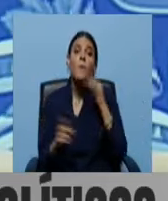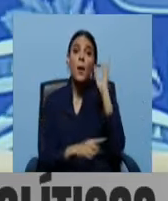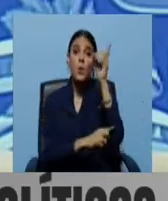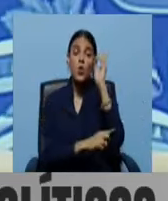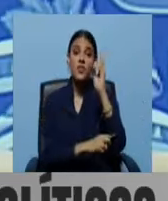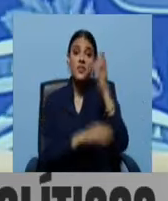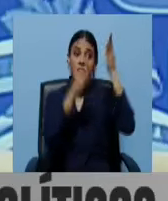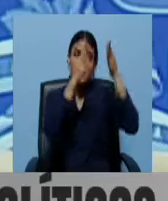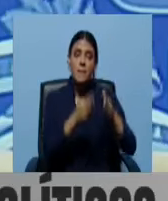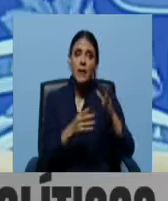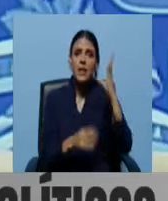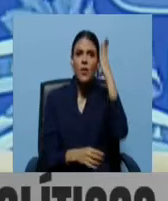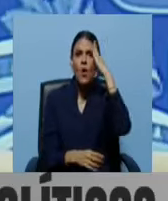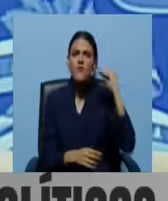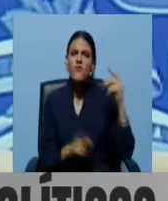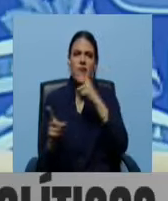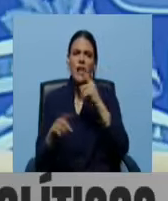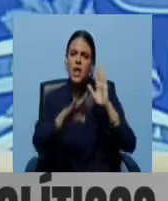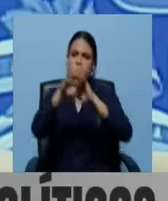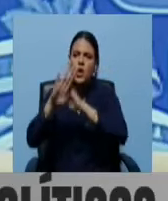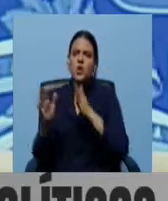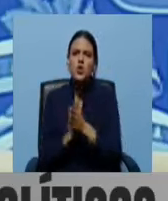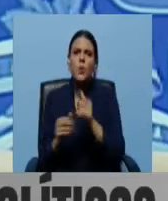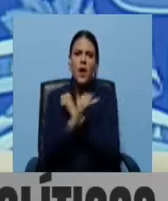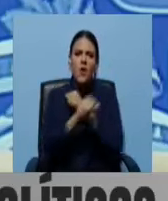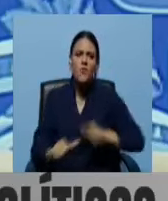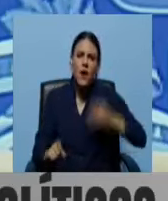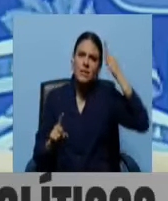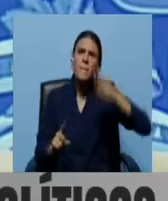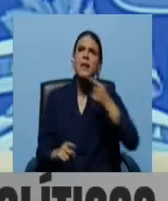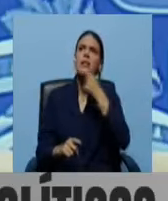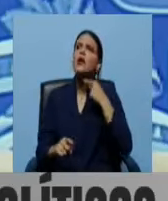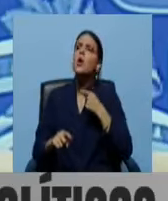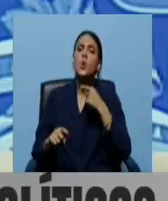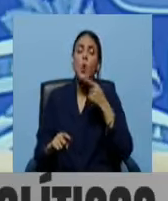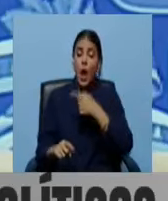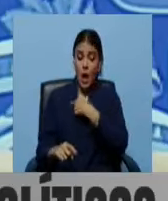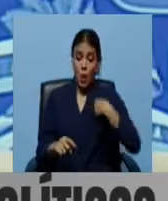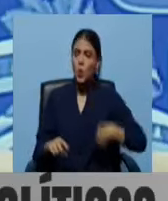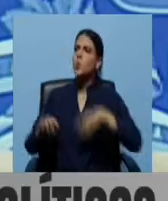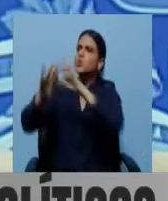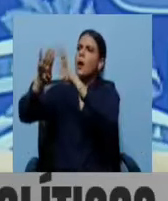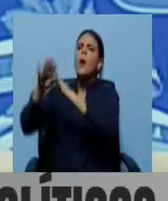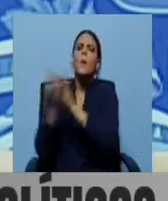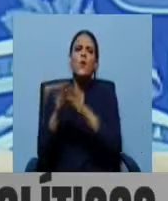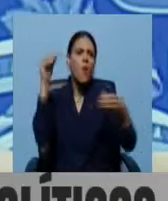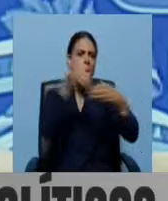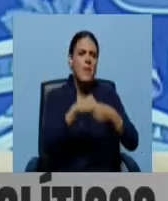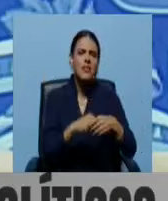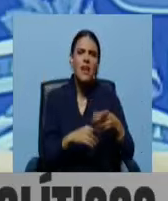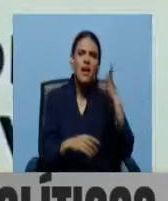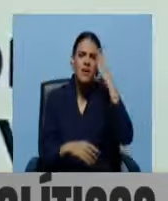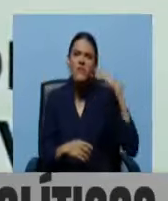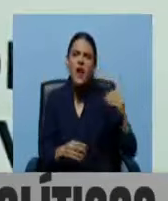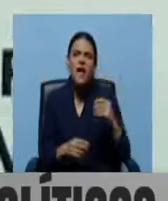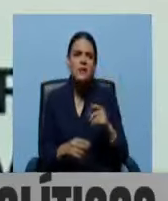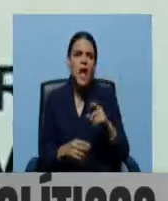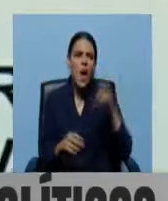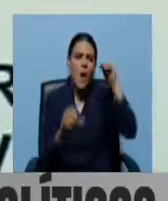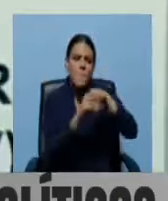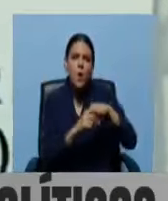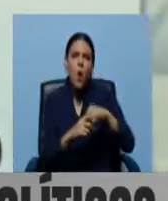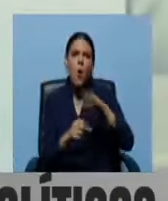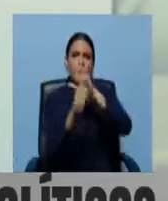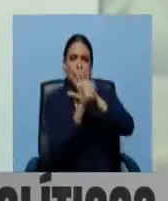diputado en Francia solicite una fuerza militar rusa que invada Francia y que pase por los